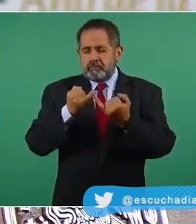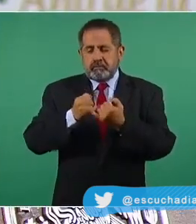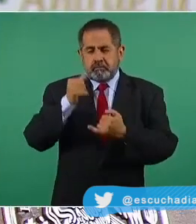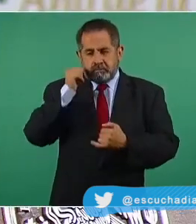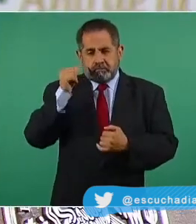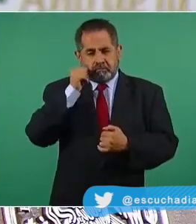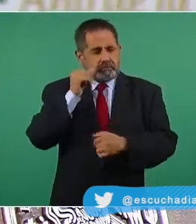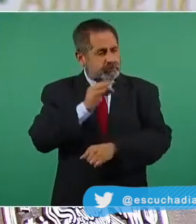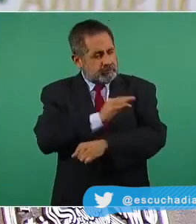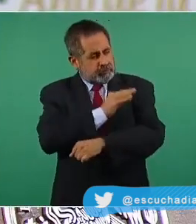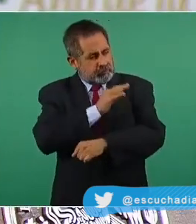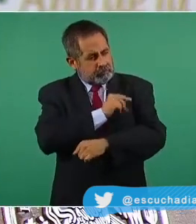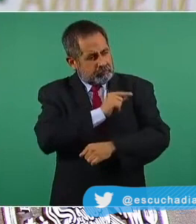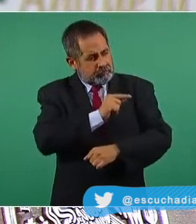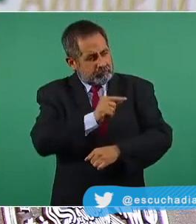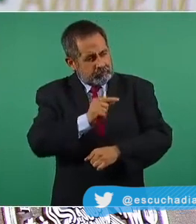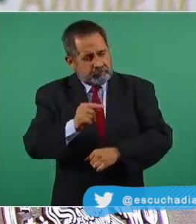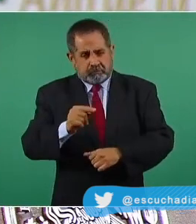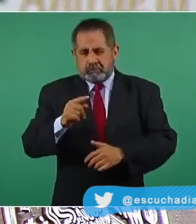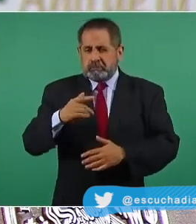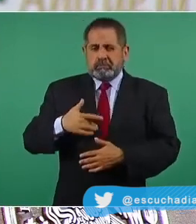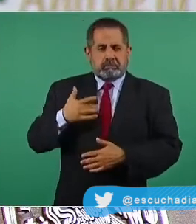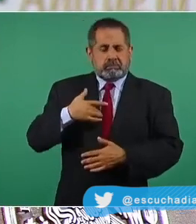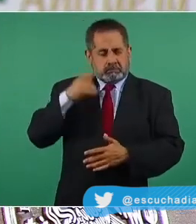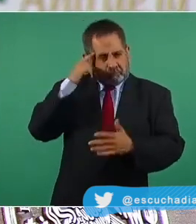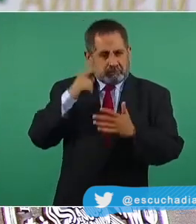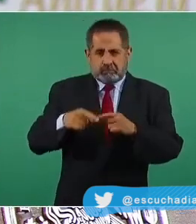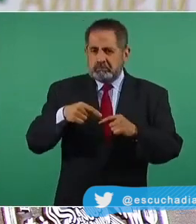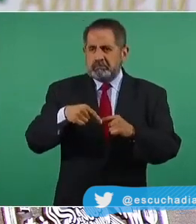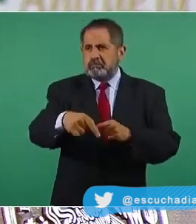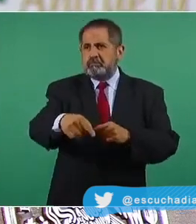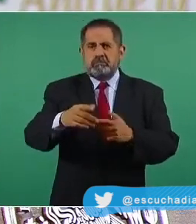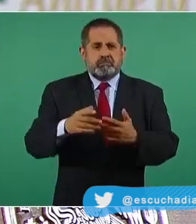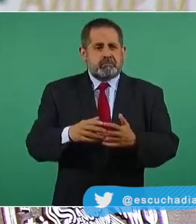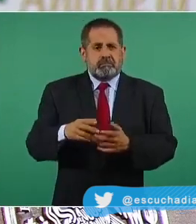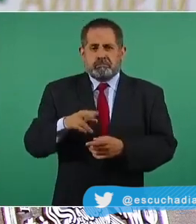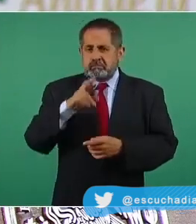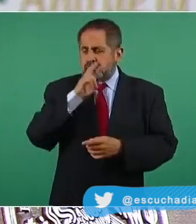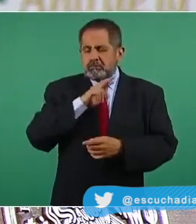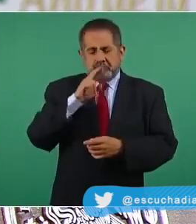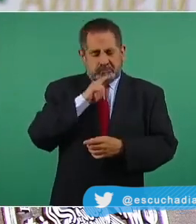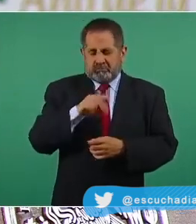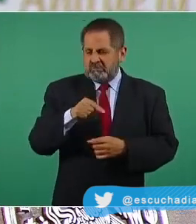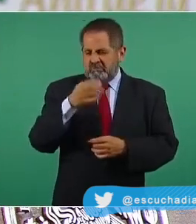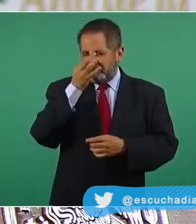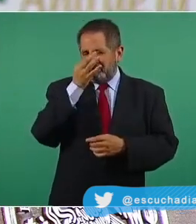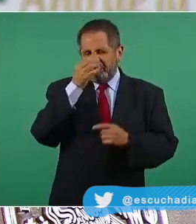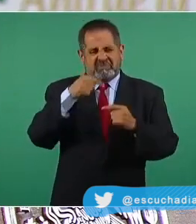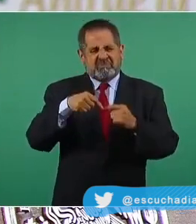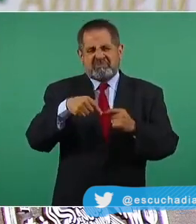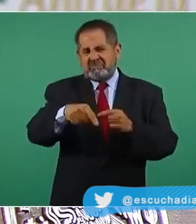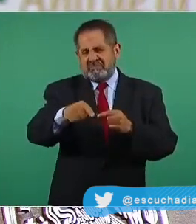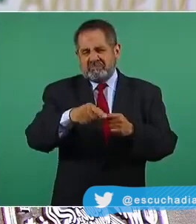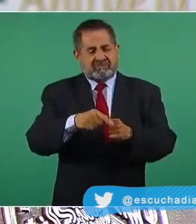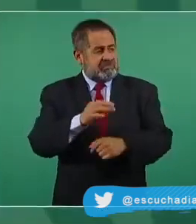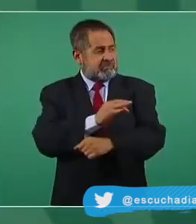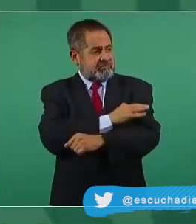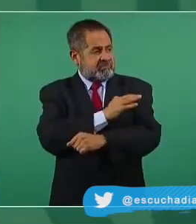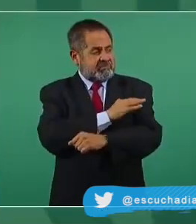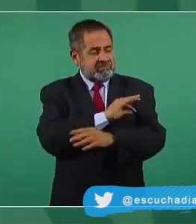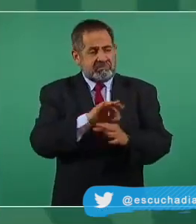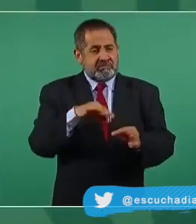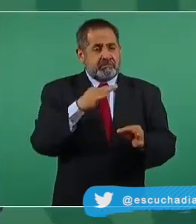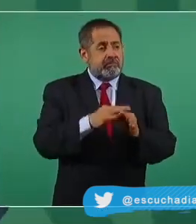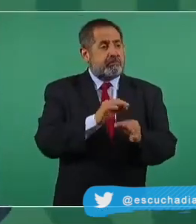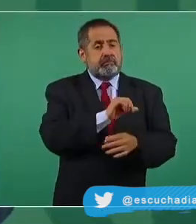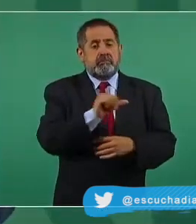Finalmente, el presidente comenta que más de 198 mil personas recibieron ayer la vacuna en el primer día de vacunación en Baja